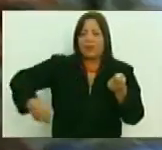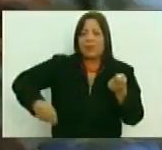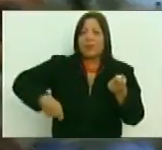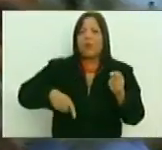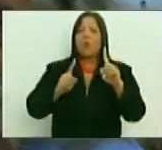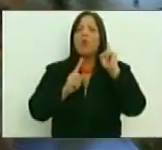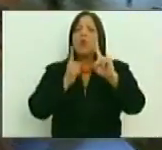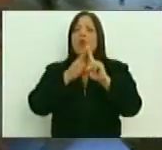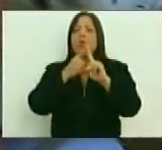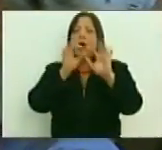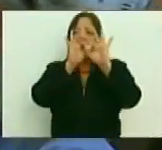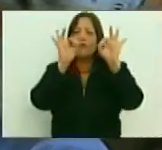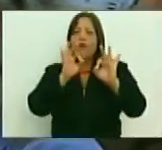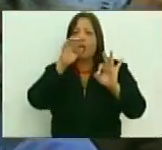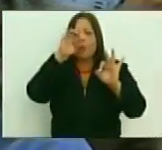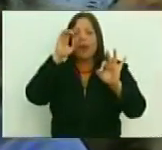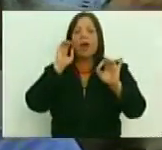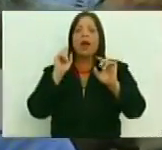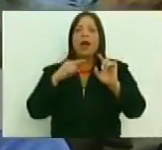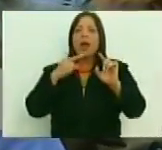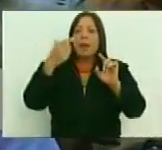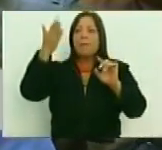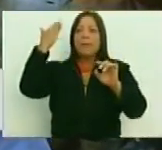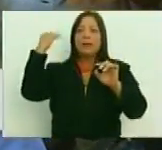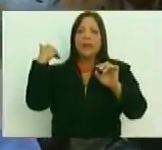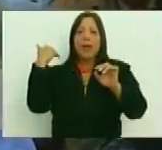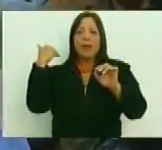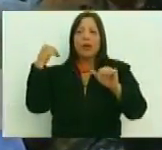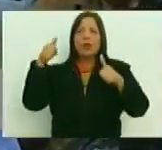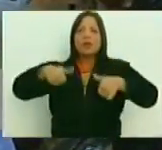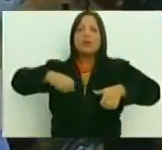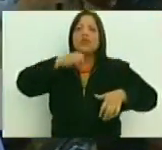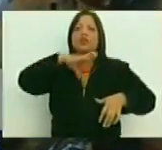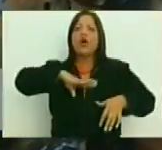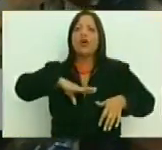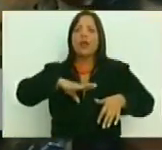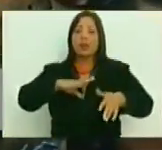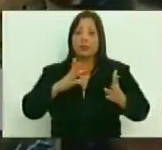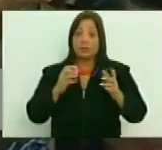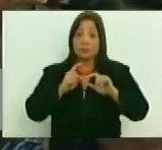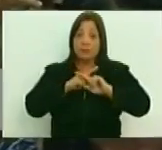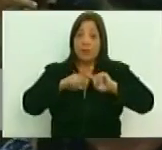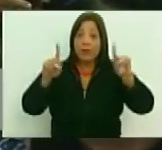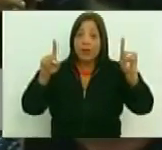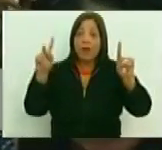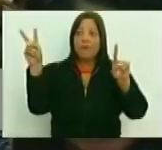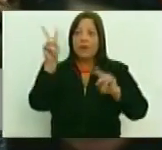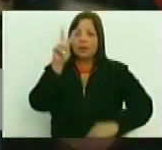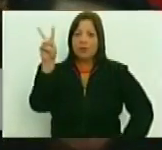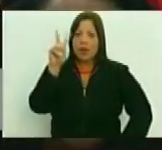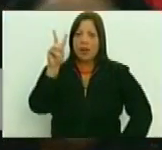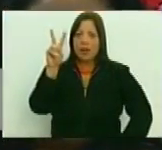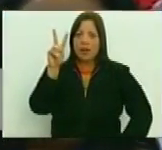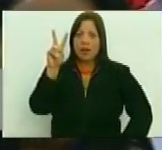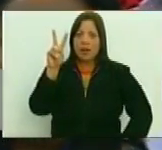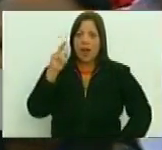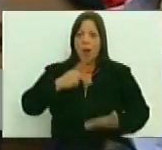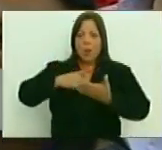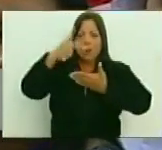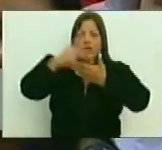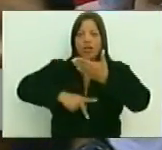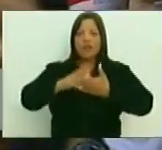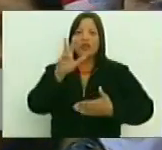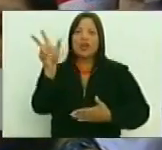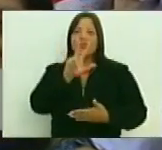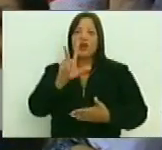Una de ellas es la manera en que es representado el pasado y la historia. En Venezuela, el proyecto histórico